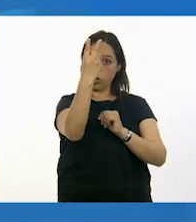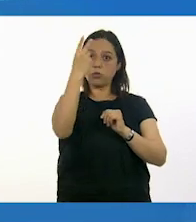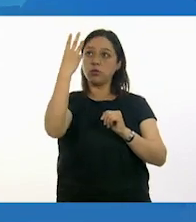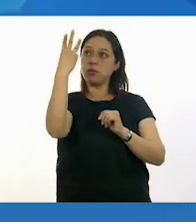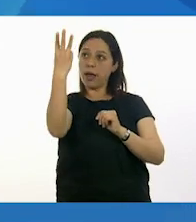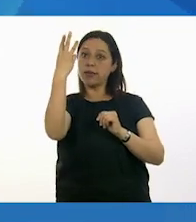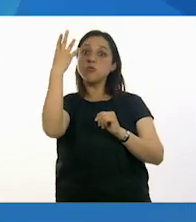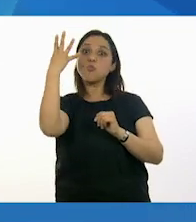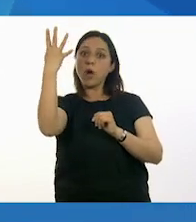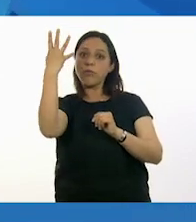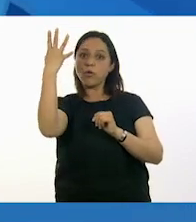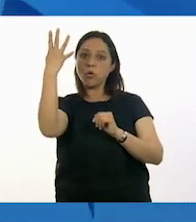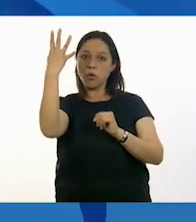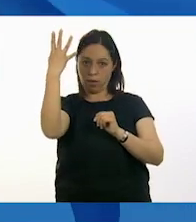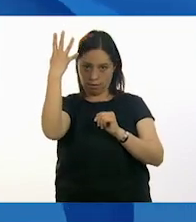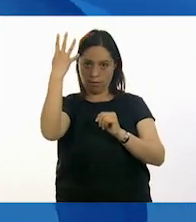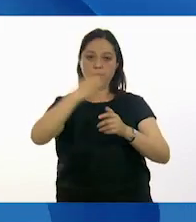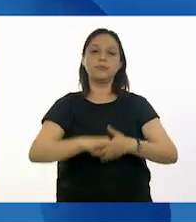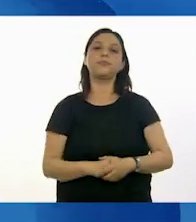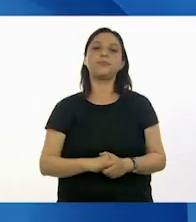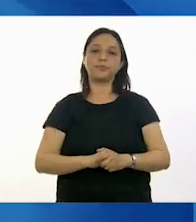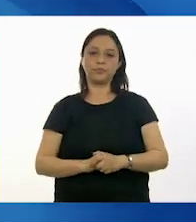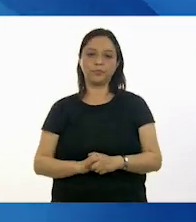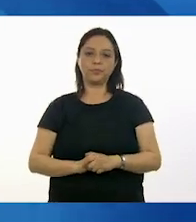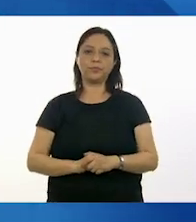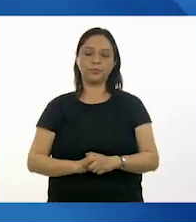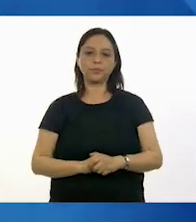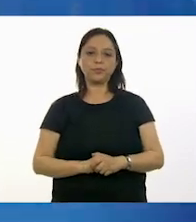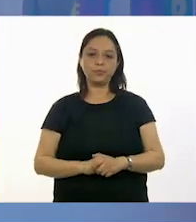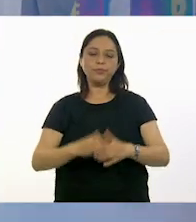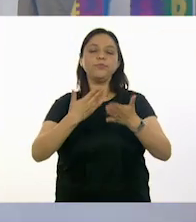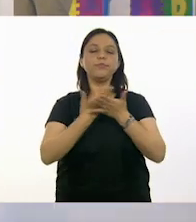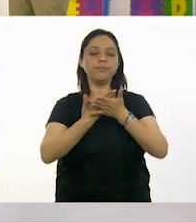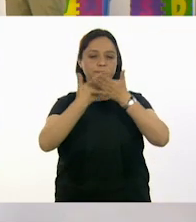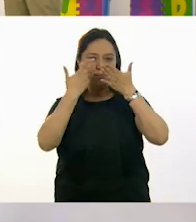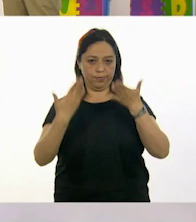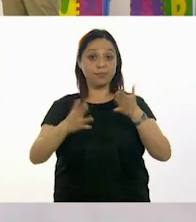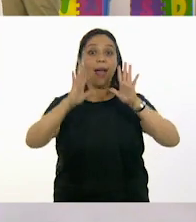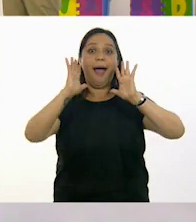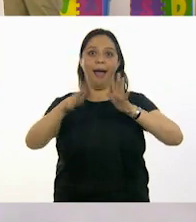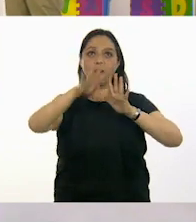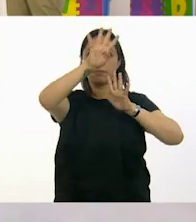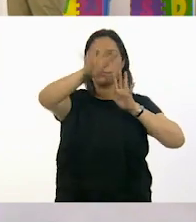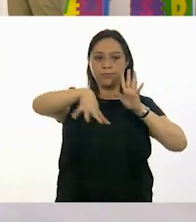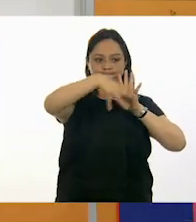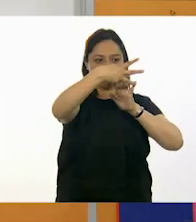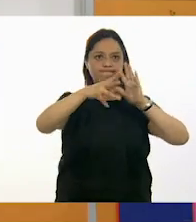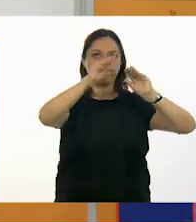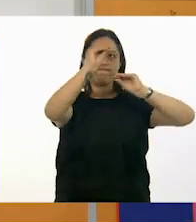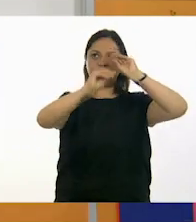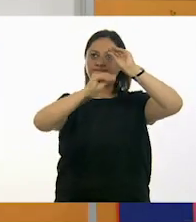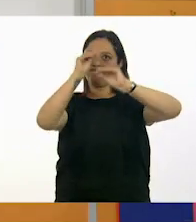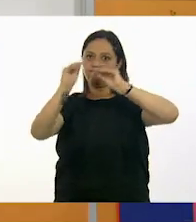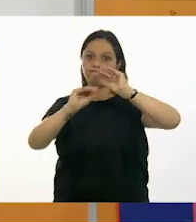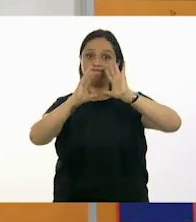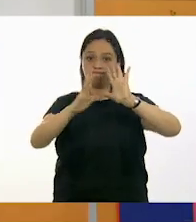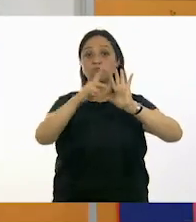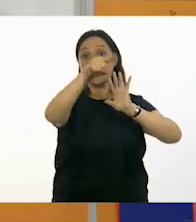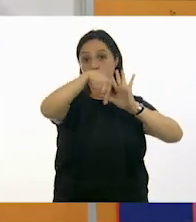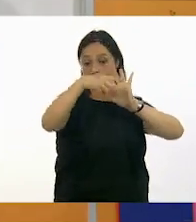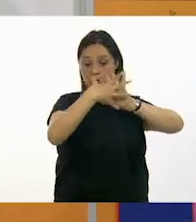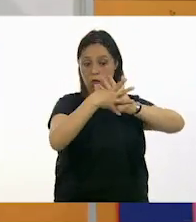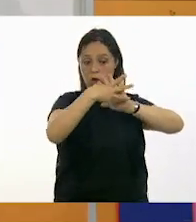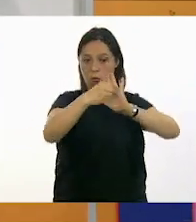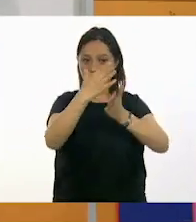3 y pista 4. Muy bien. Teniendo ya nuestra tabla elaborada en nuestro cuaderno,